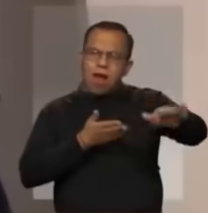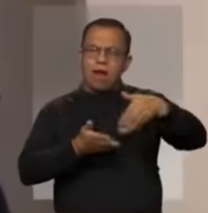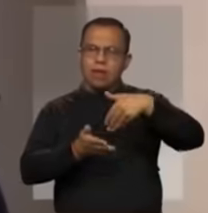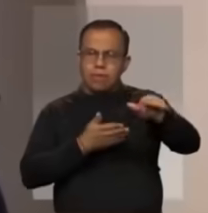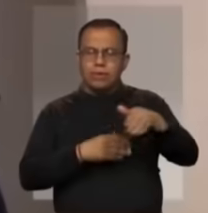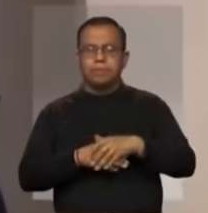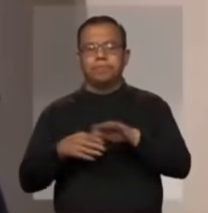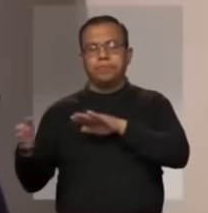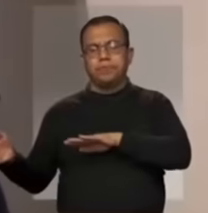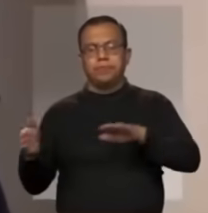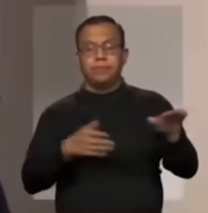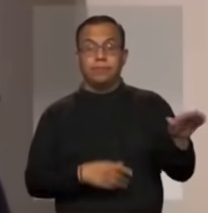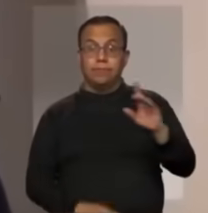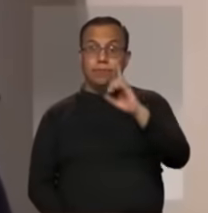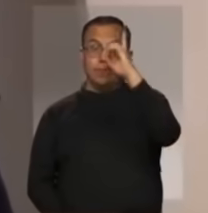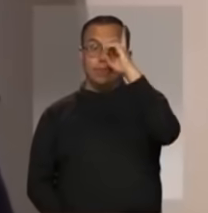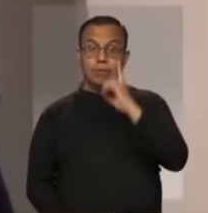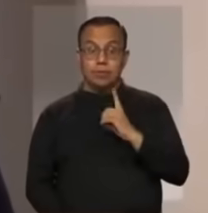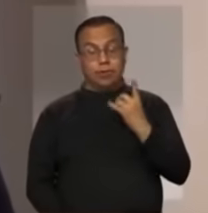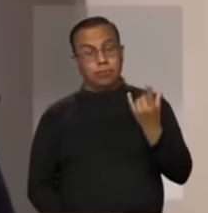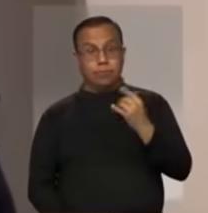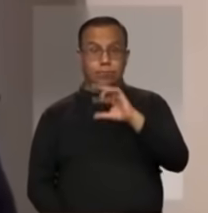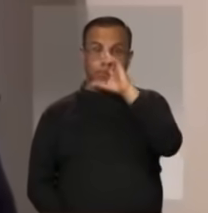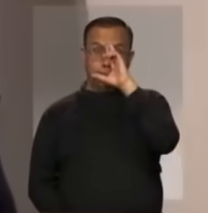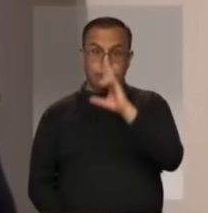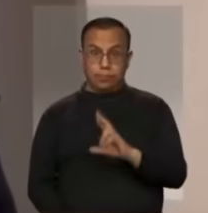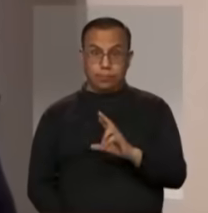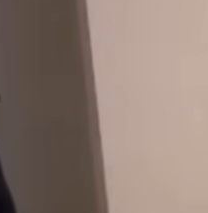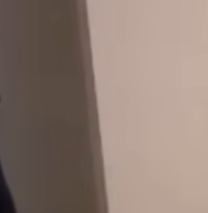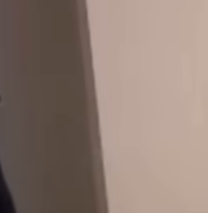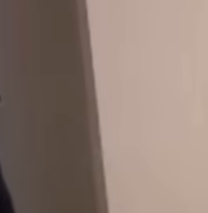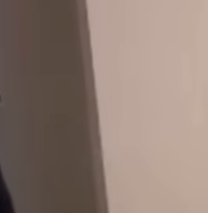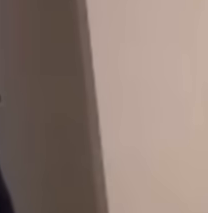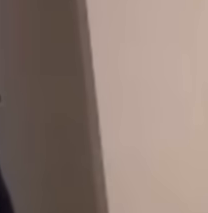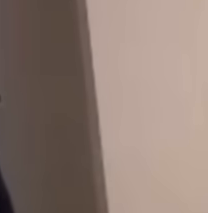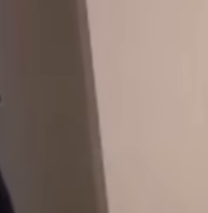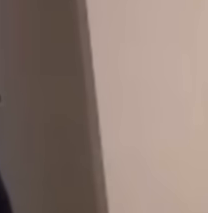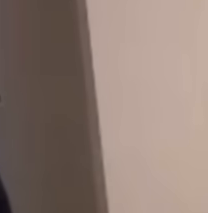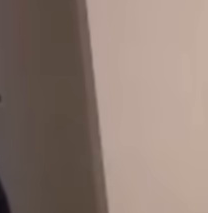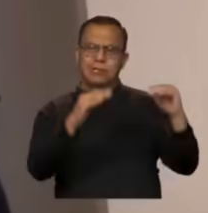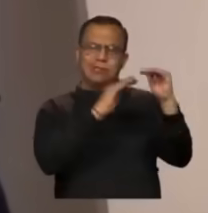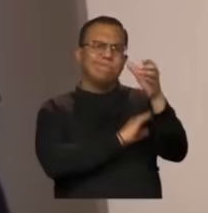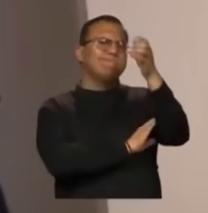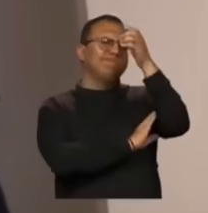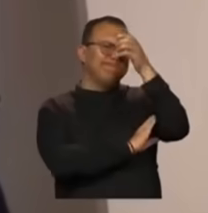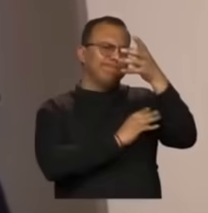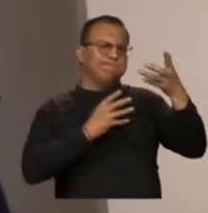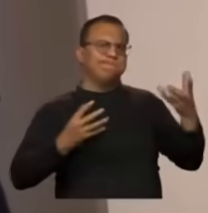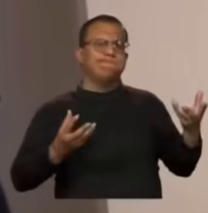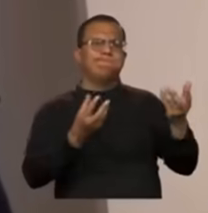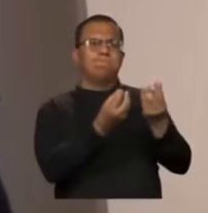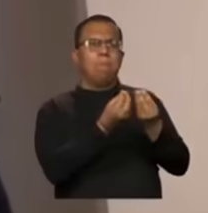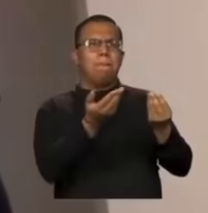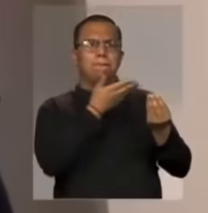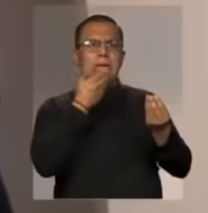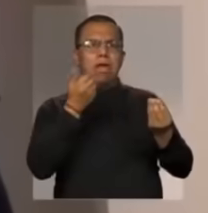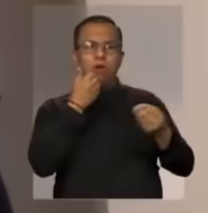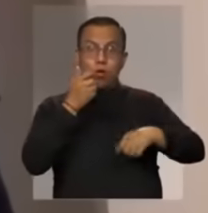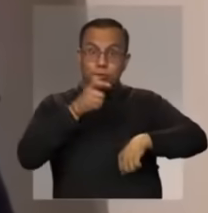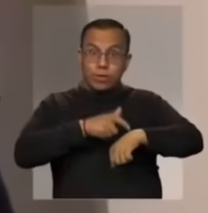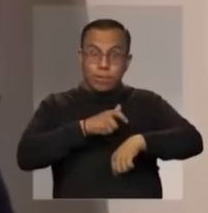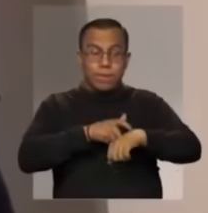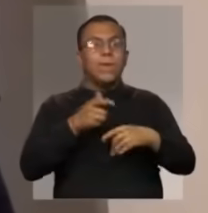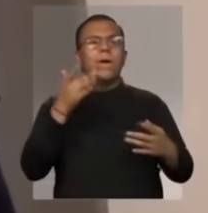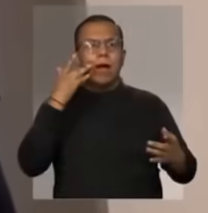En lo que hace la decisión, habrá que respetarla. La Corte Suprema de Justicia sabrá en su sabiduría cuál es el mejor momento para